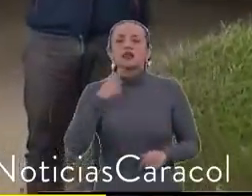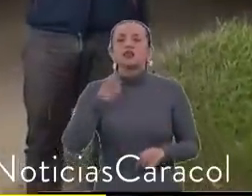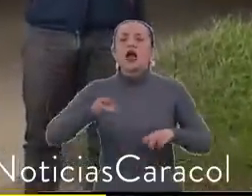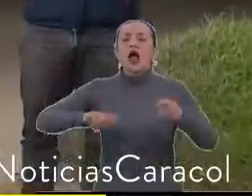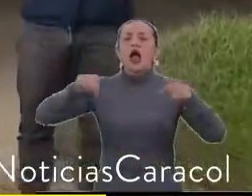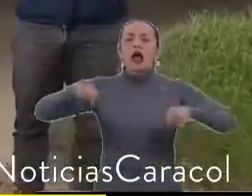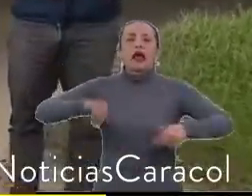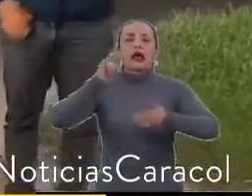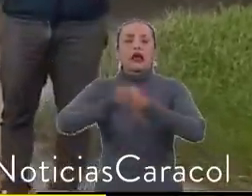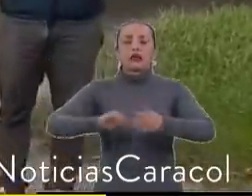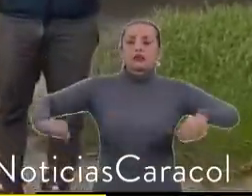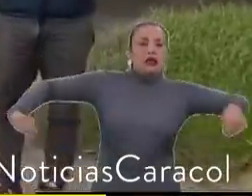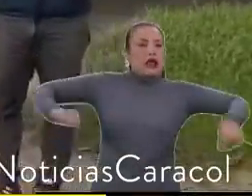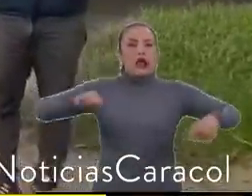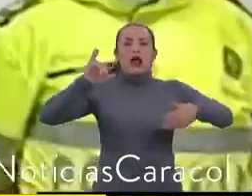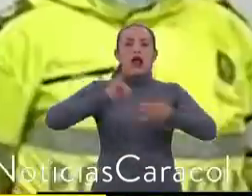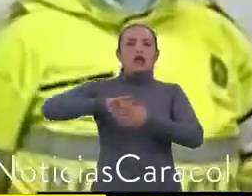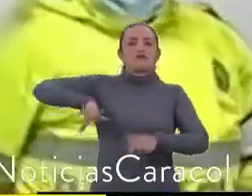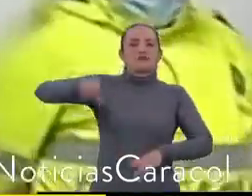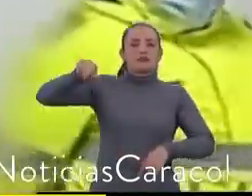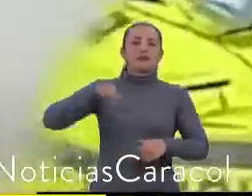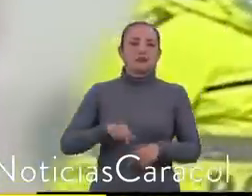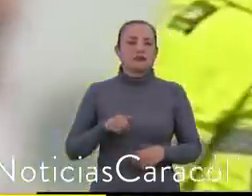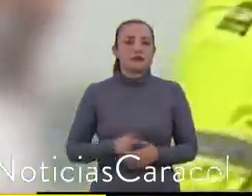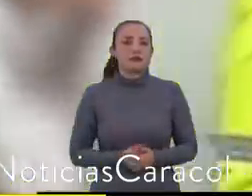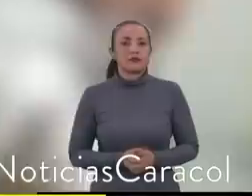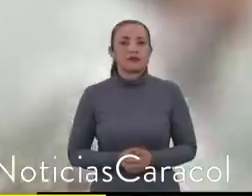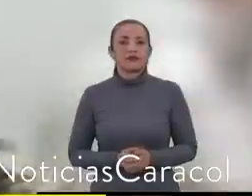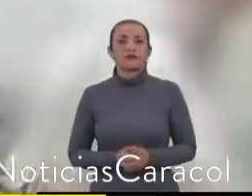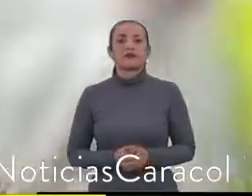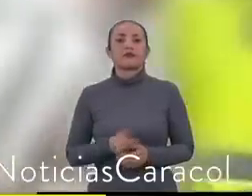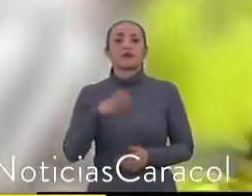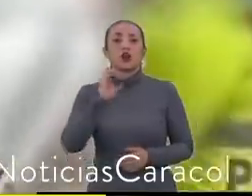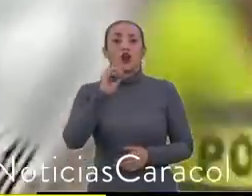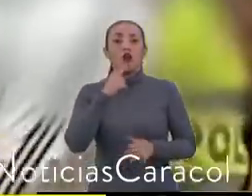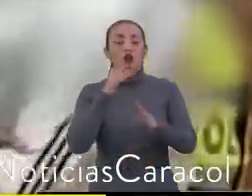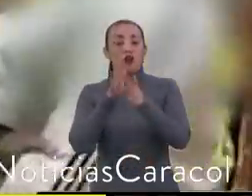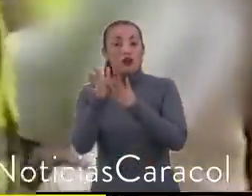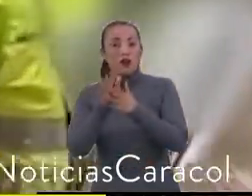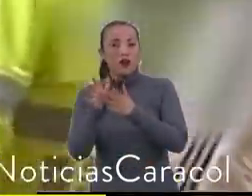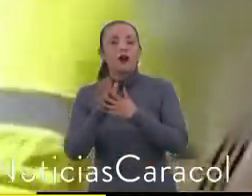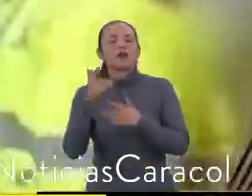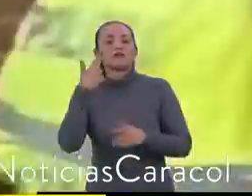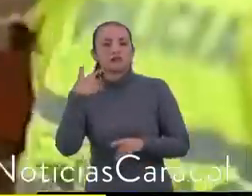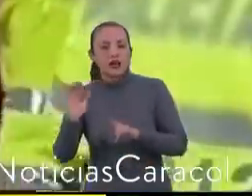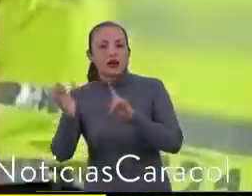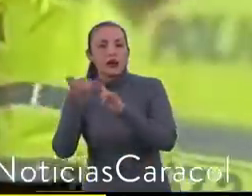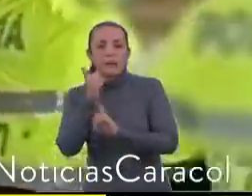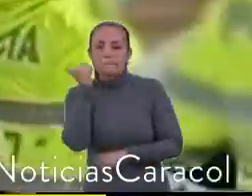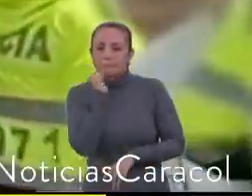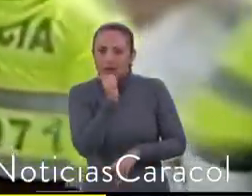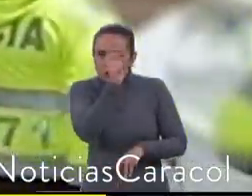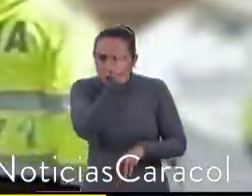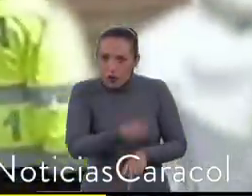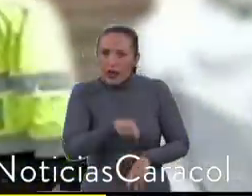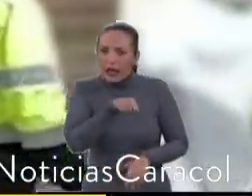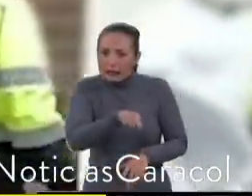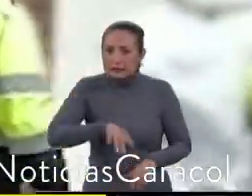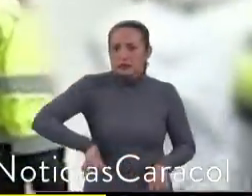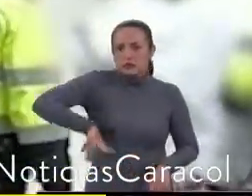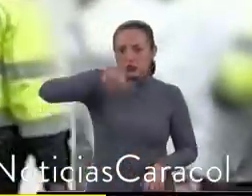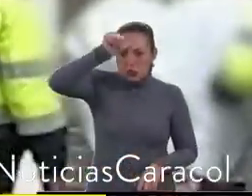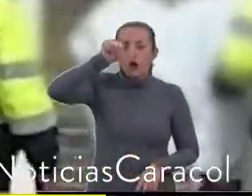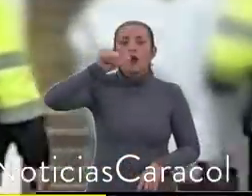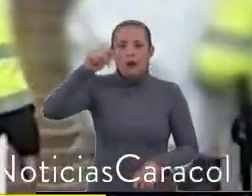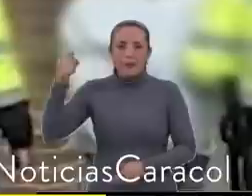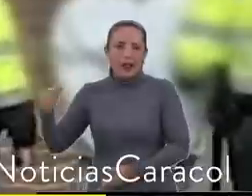los delincuentes. Pese a la historia del hombre, las autoridades lograron establecer que el mismo mensajero se había robado el dinero y que